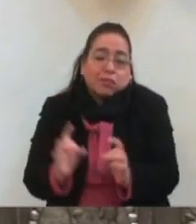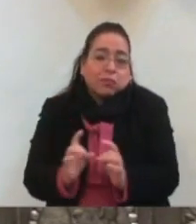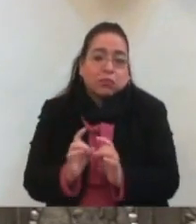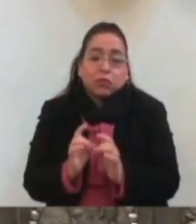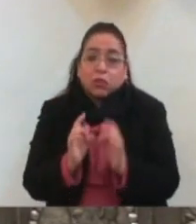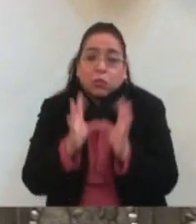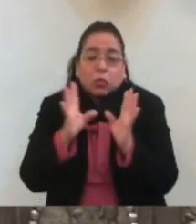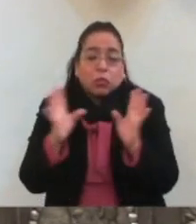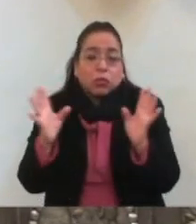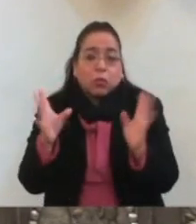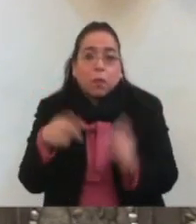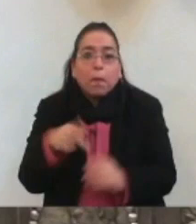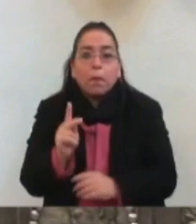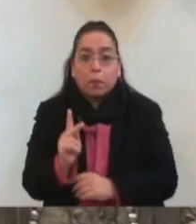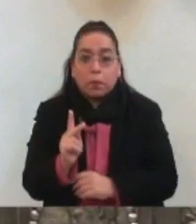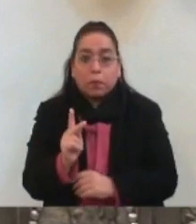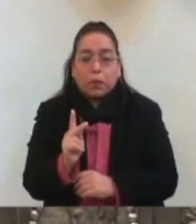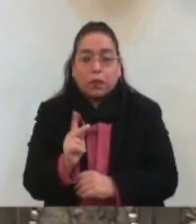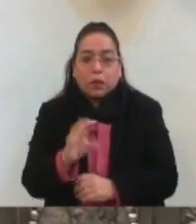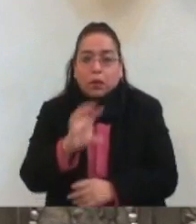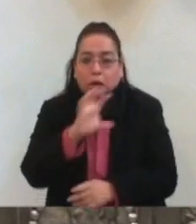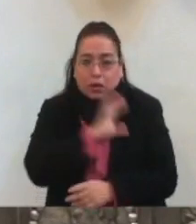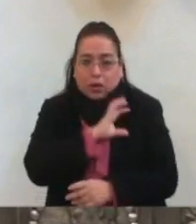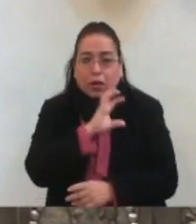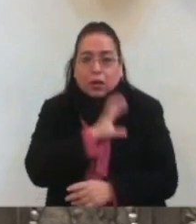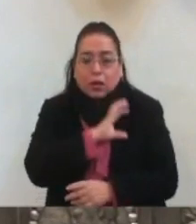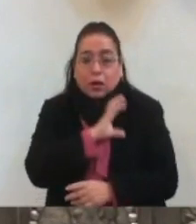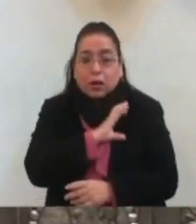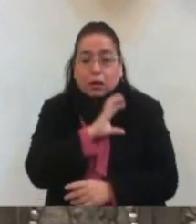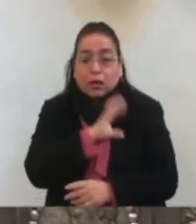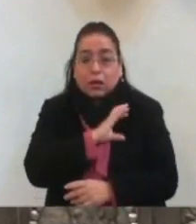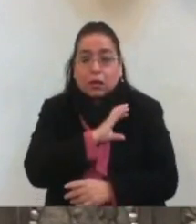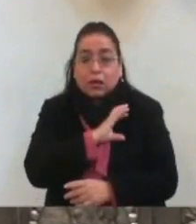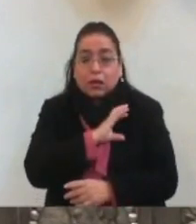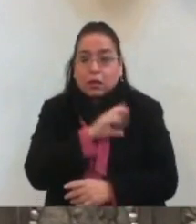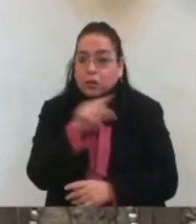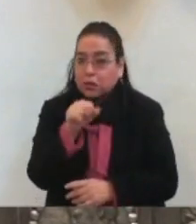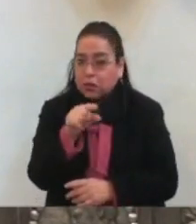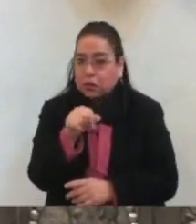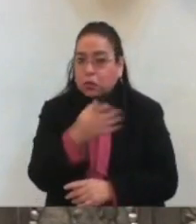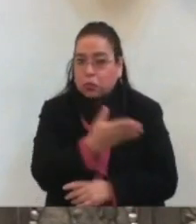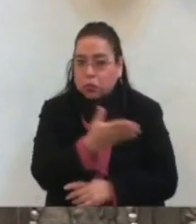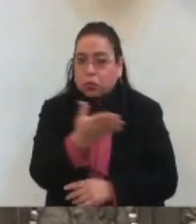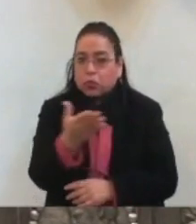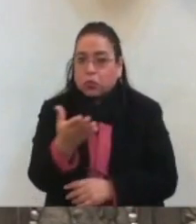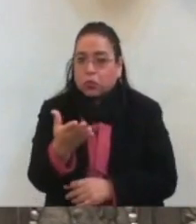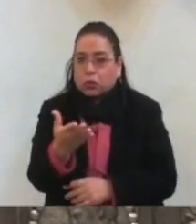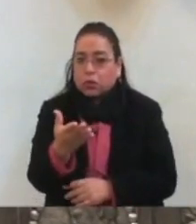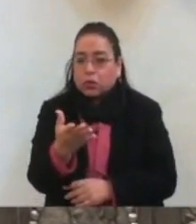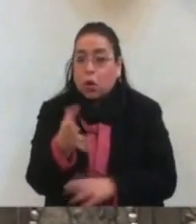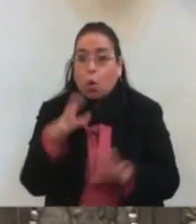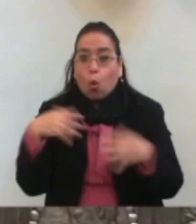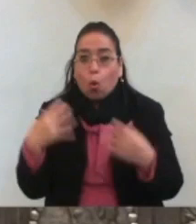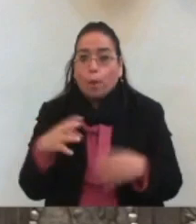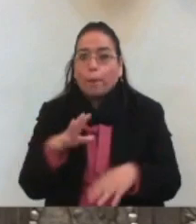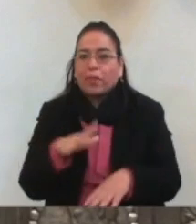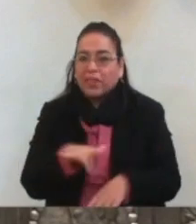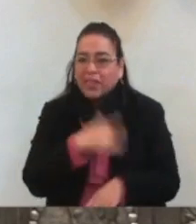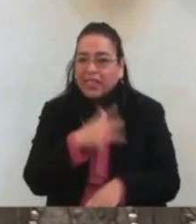pero el afecto y el cariño es el mismo o inclusive más